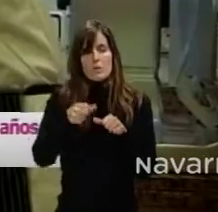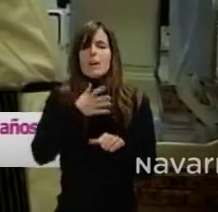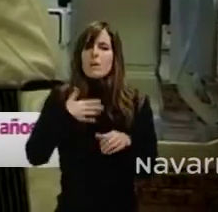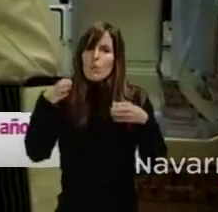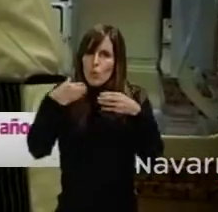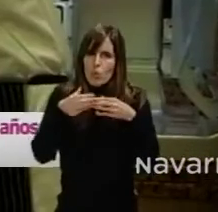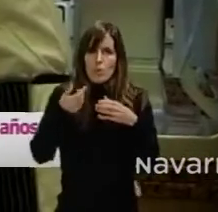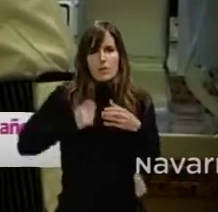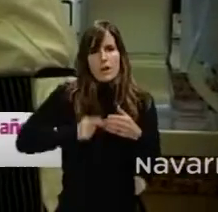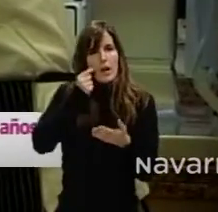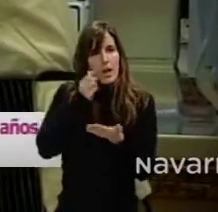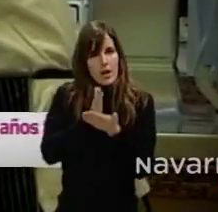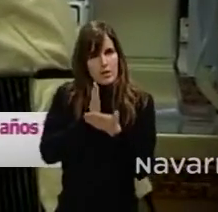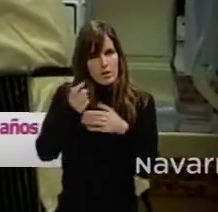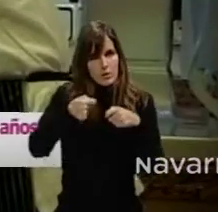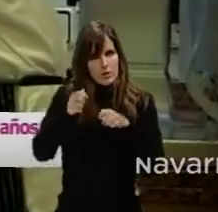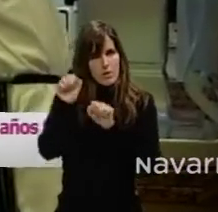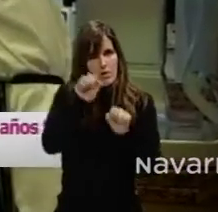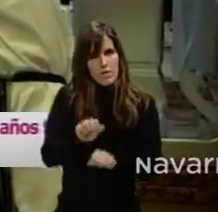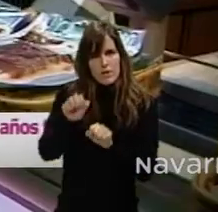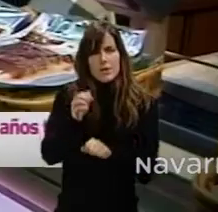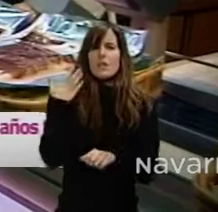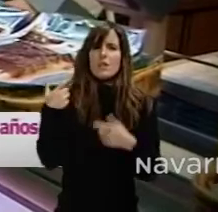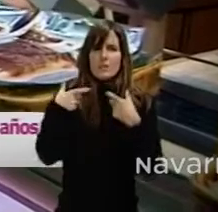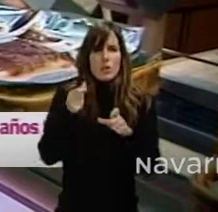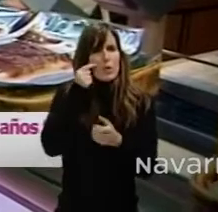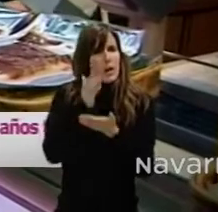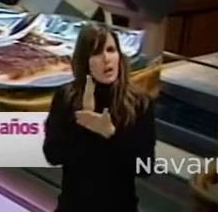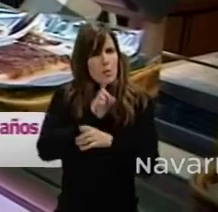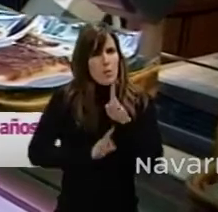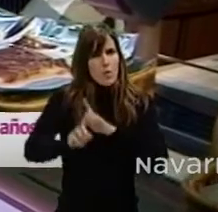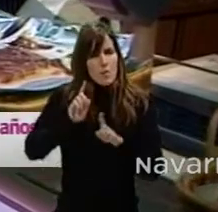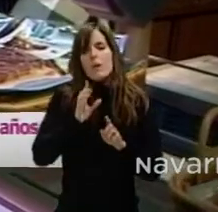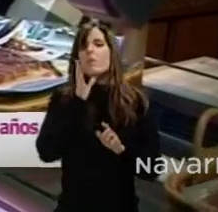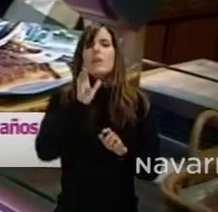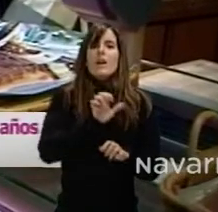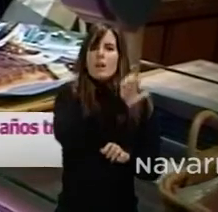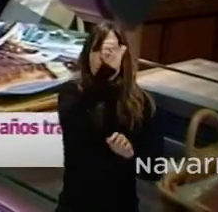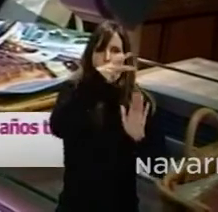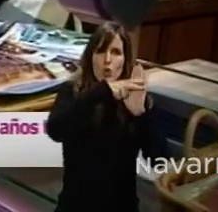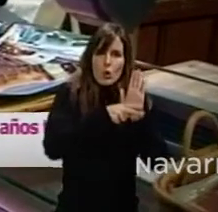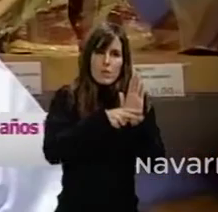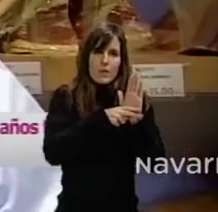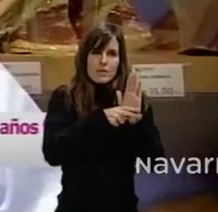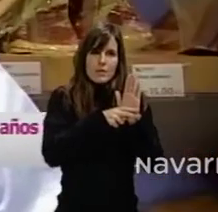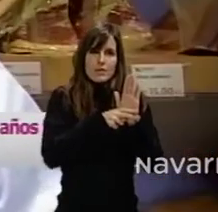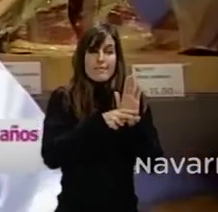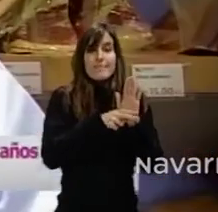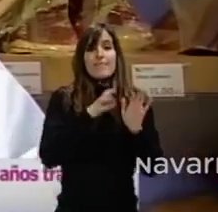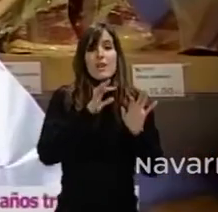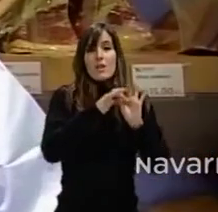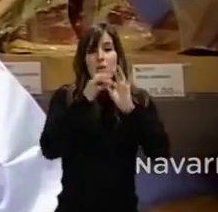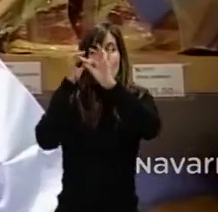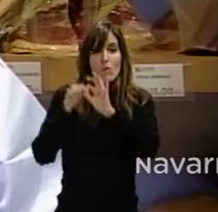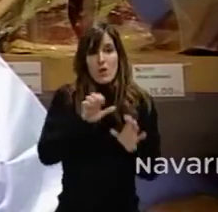intereses del sector. Los problemas que tuvo el sector fue como todo este país en amoldarse a la normativa europea con la entrada de España en el mercado